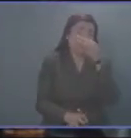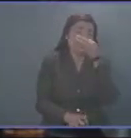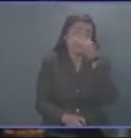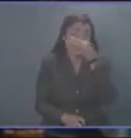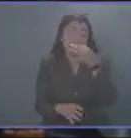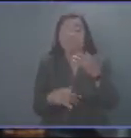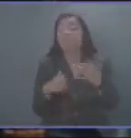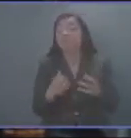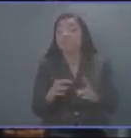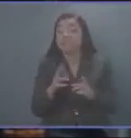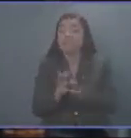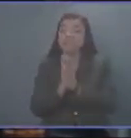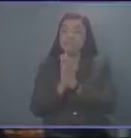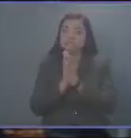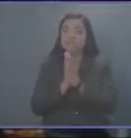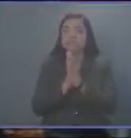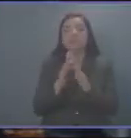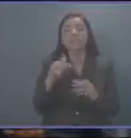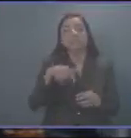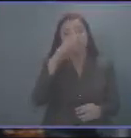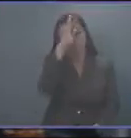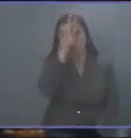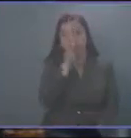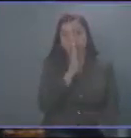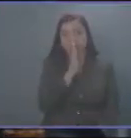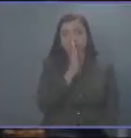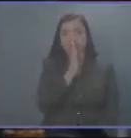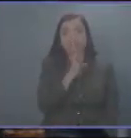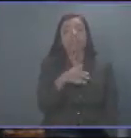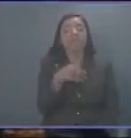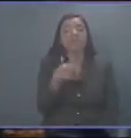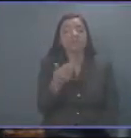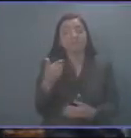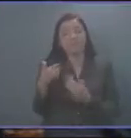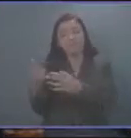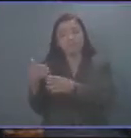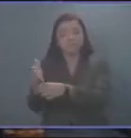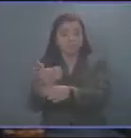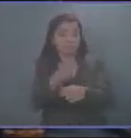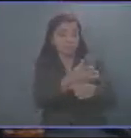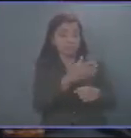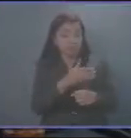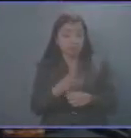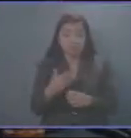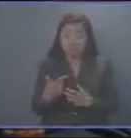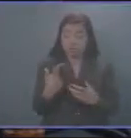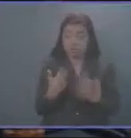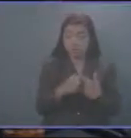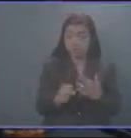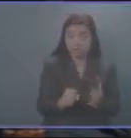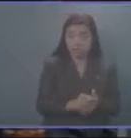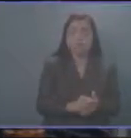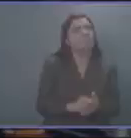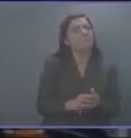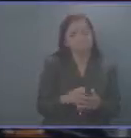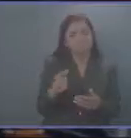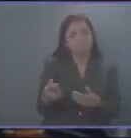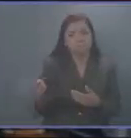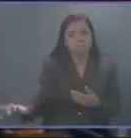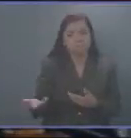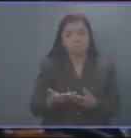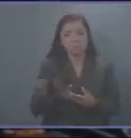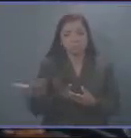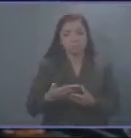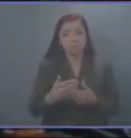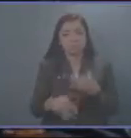hoy estar esta mediodía que a todas las fracciones legislativas se incorporará a